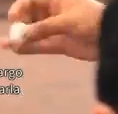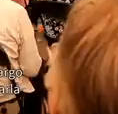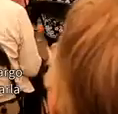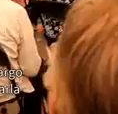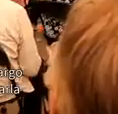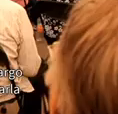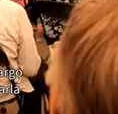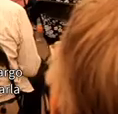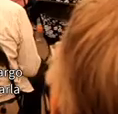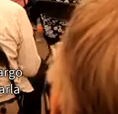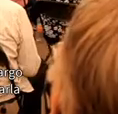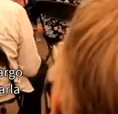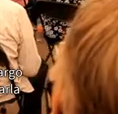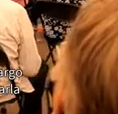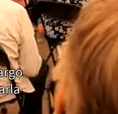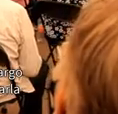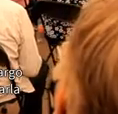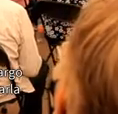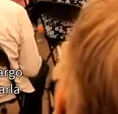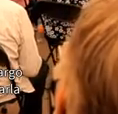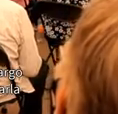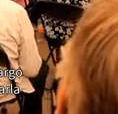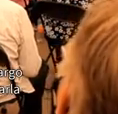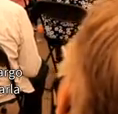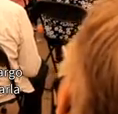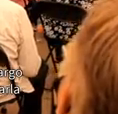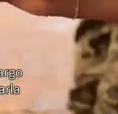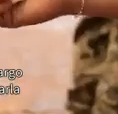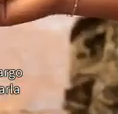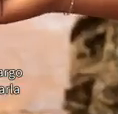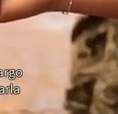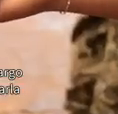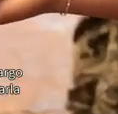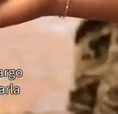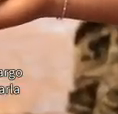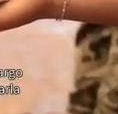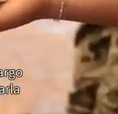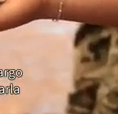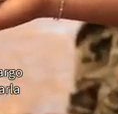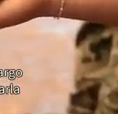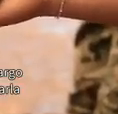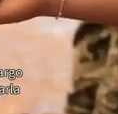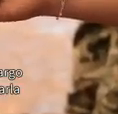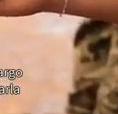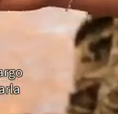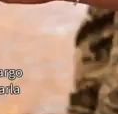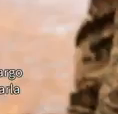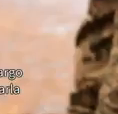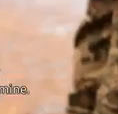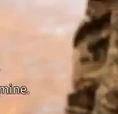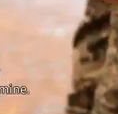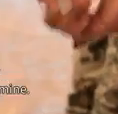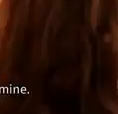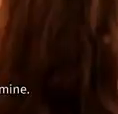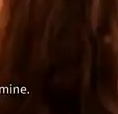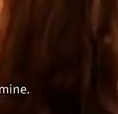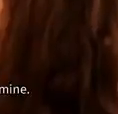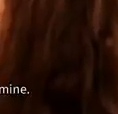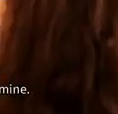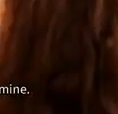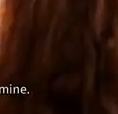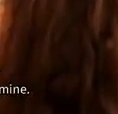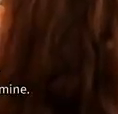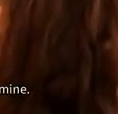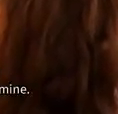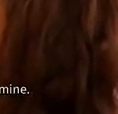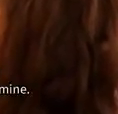los cuidados, el encierro. Sin embargo, bueno, pues nosotros estamos aquí para apoyarla y muy